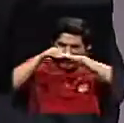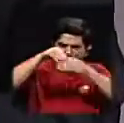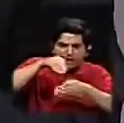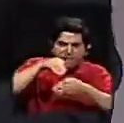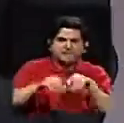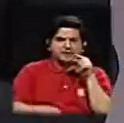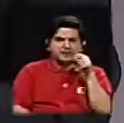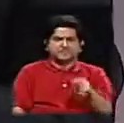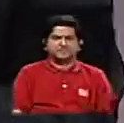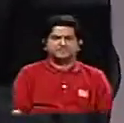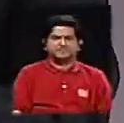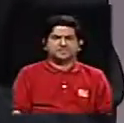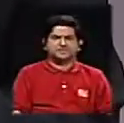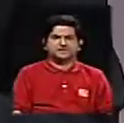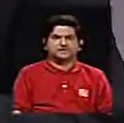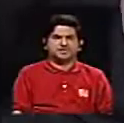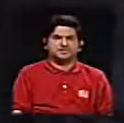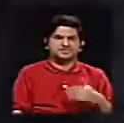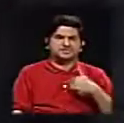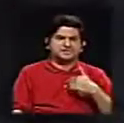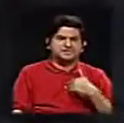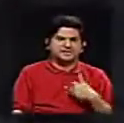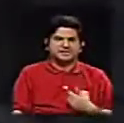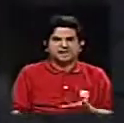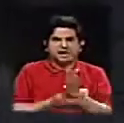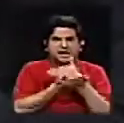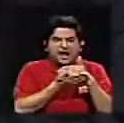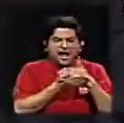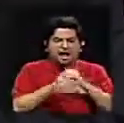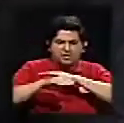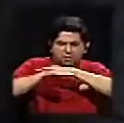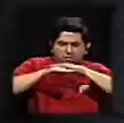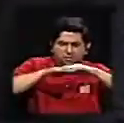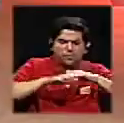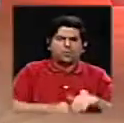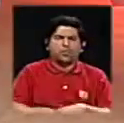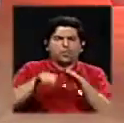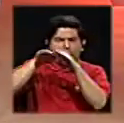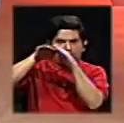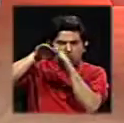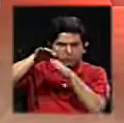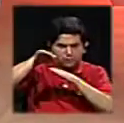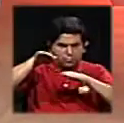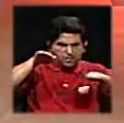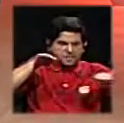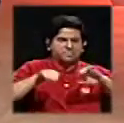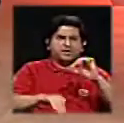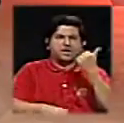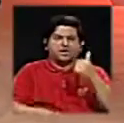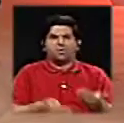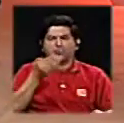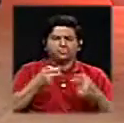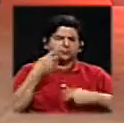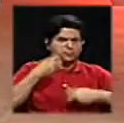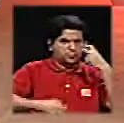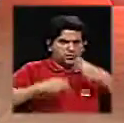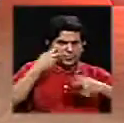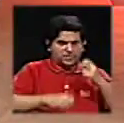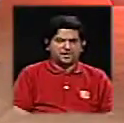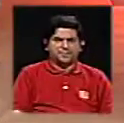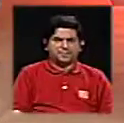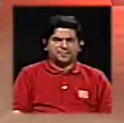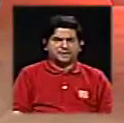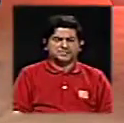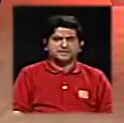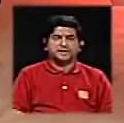que están cubiertas, desniveles y otra serie de irregularidades. Cuando se le